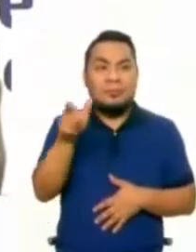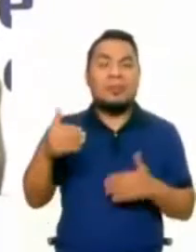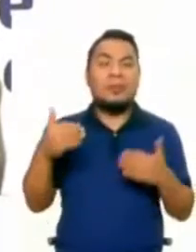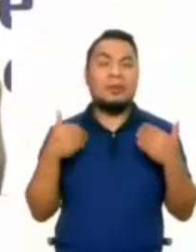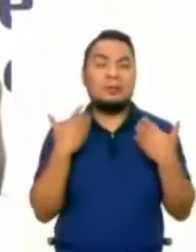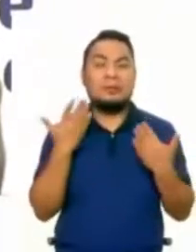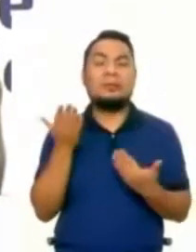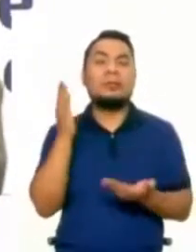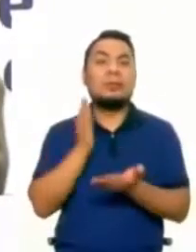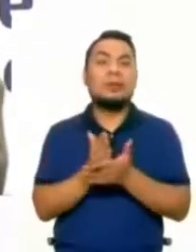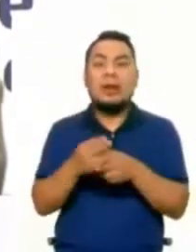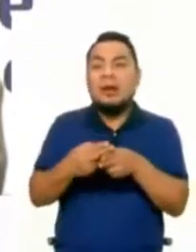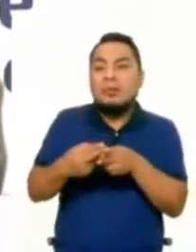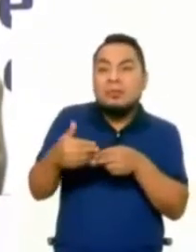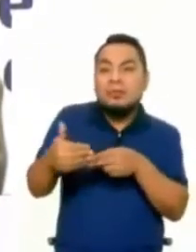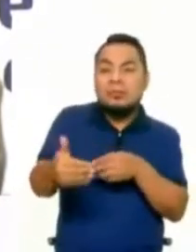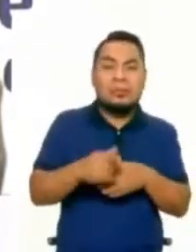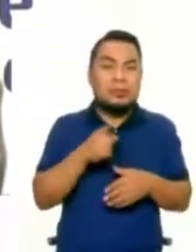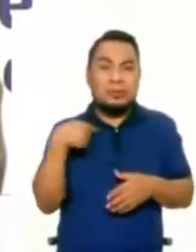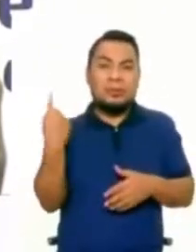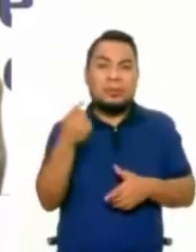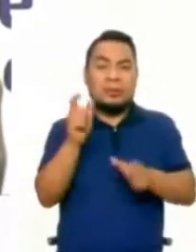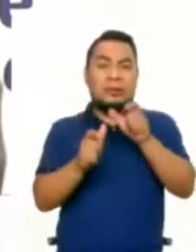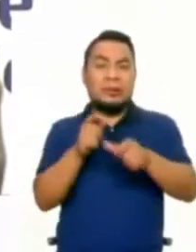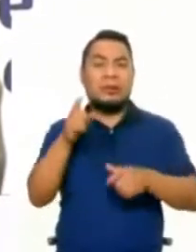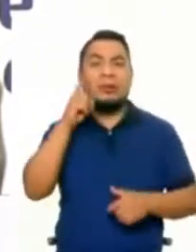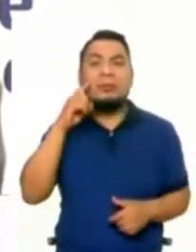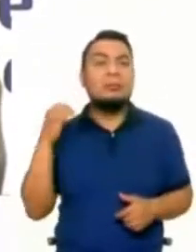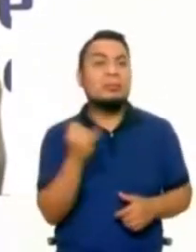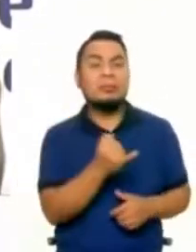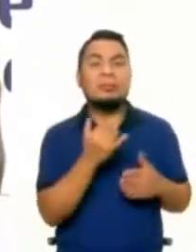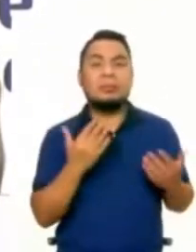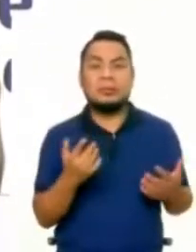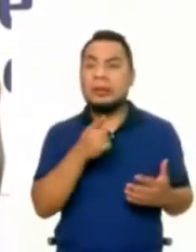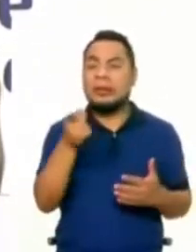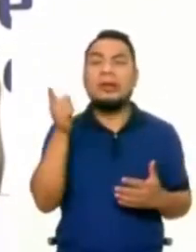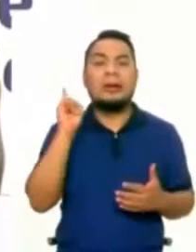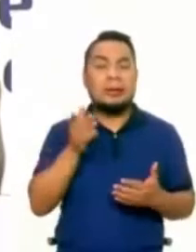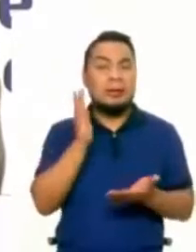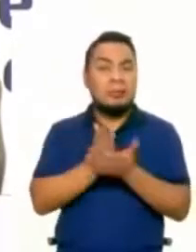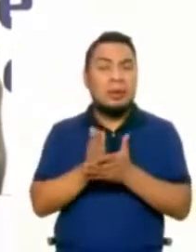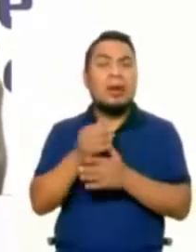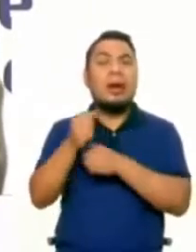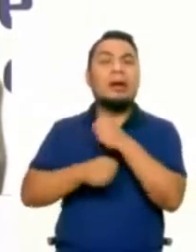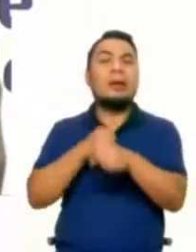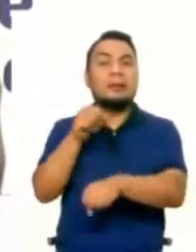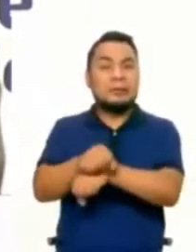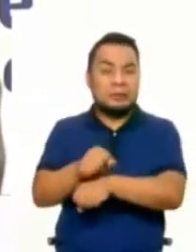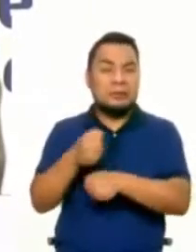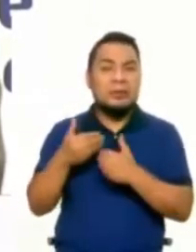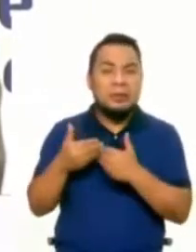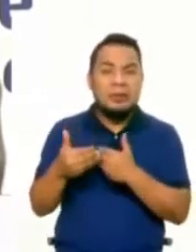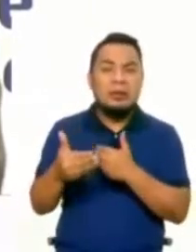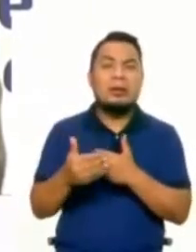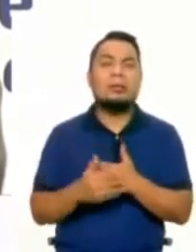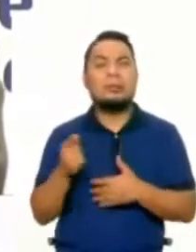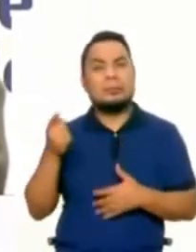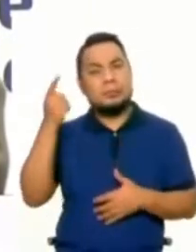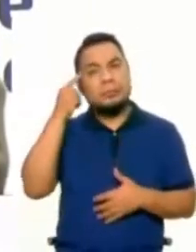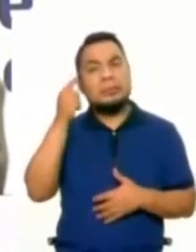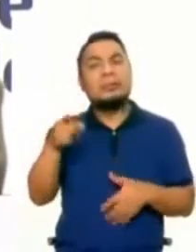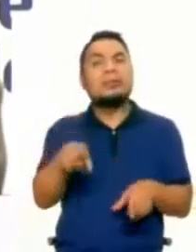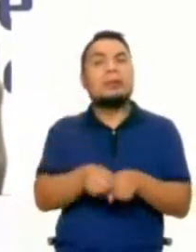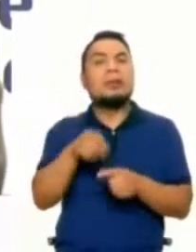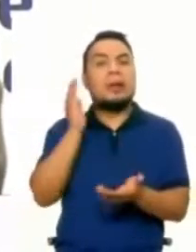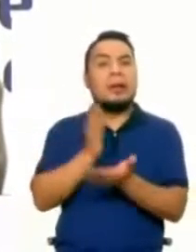pena determinada, es decir, todos aquellos delitos de violación de la libertad sexual con pena determinada, no así para aquellos delitos como